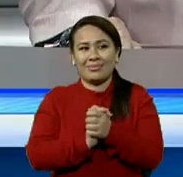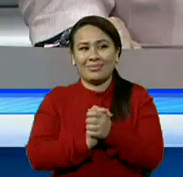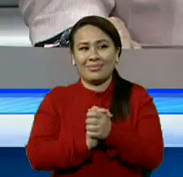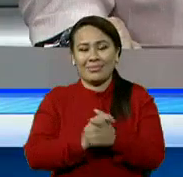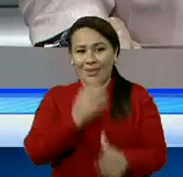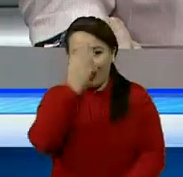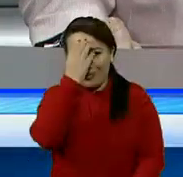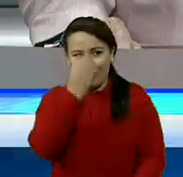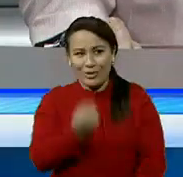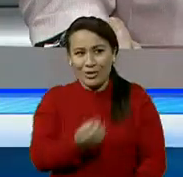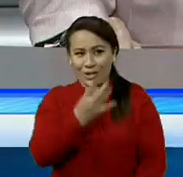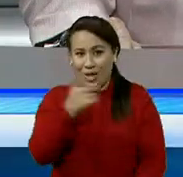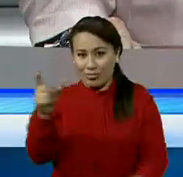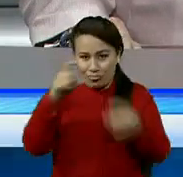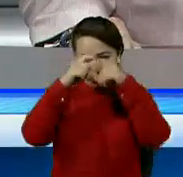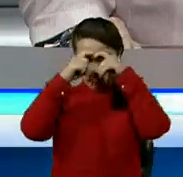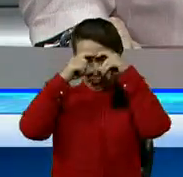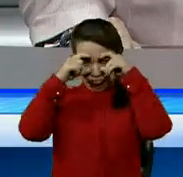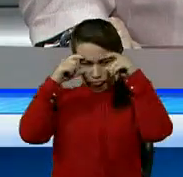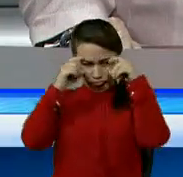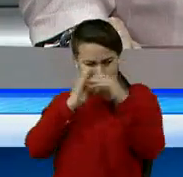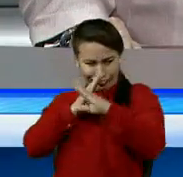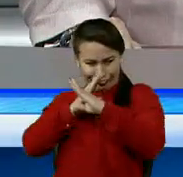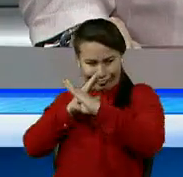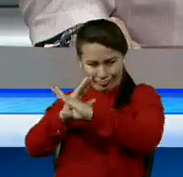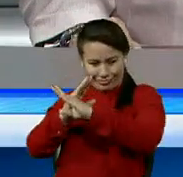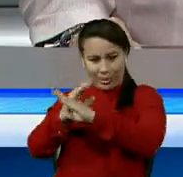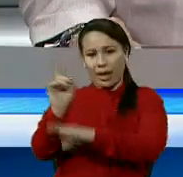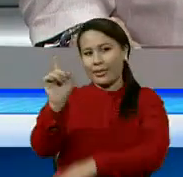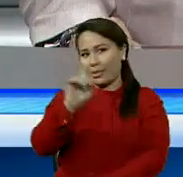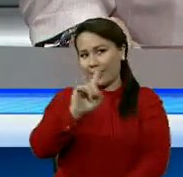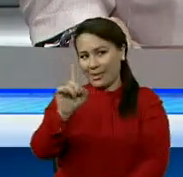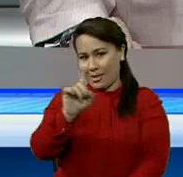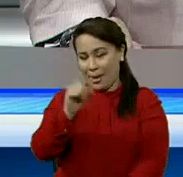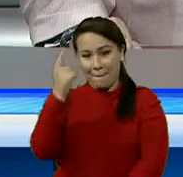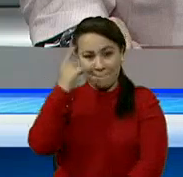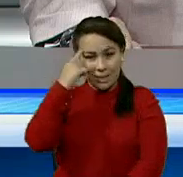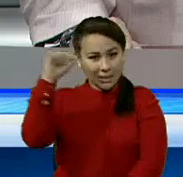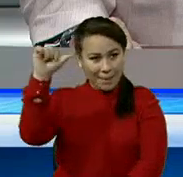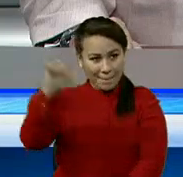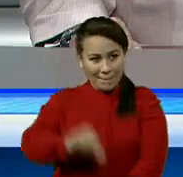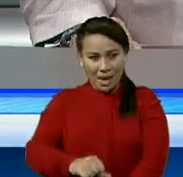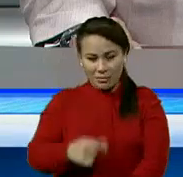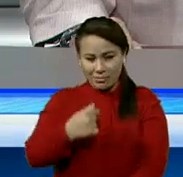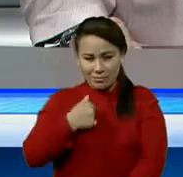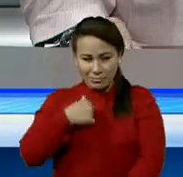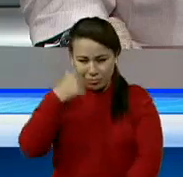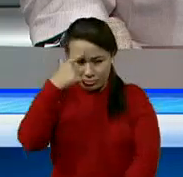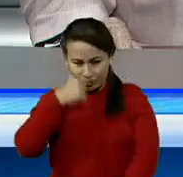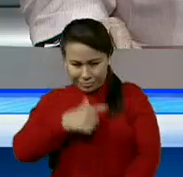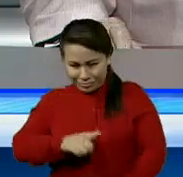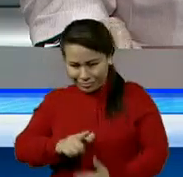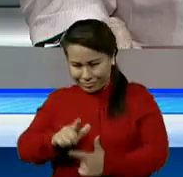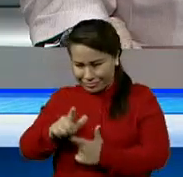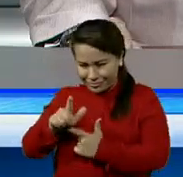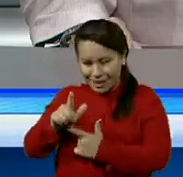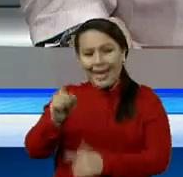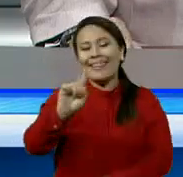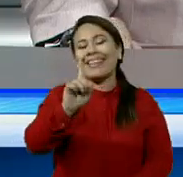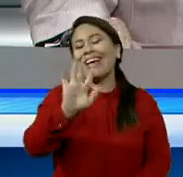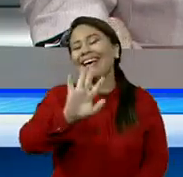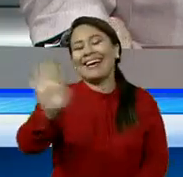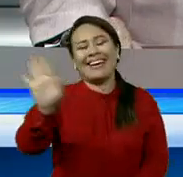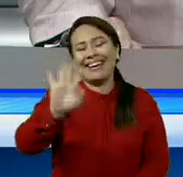Muy buenos días. Usted también parece... Queridos televidentes, no piensen mal. Parecen los hombres de negro. Los hombres de negro parecen.